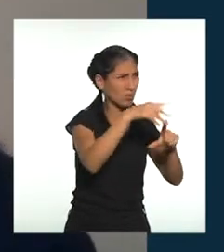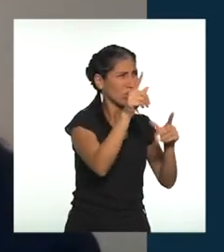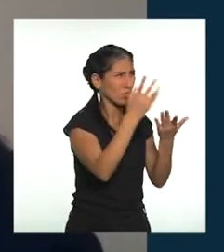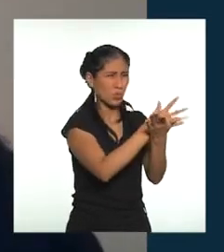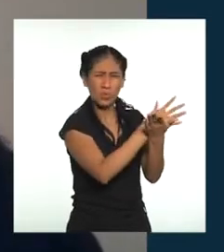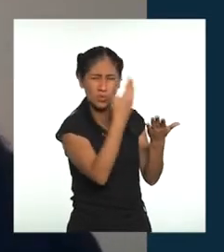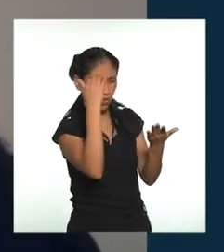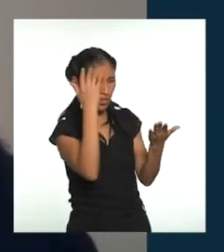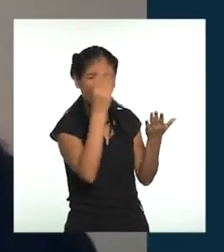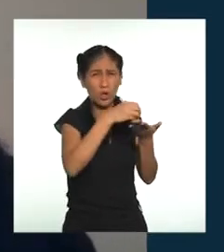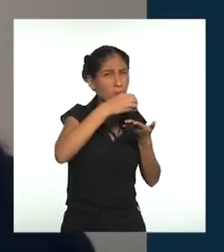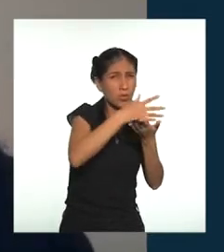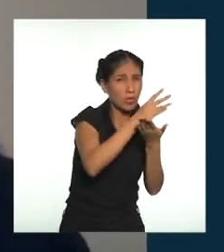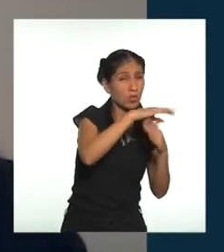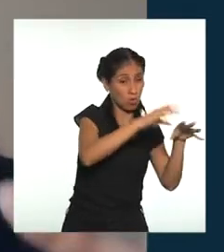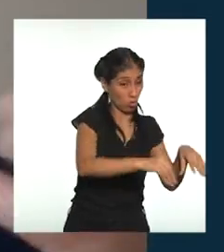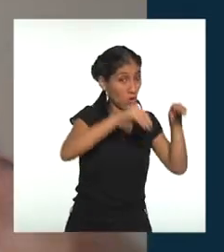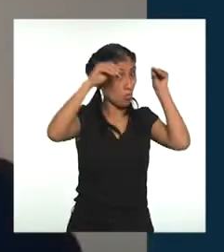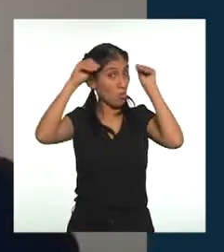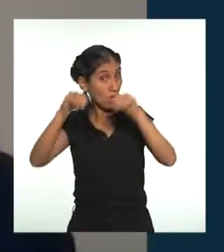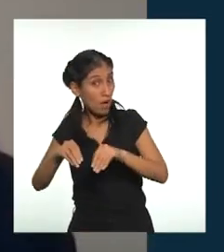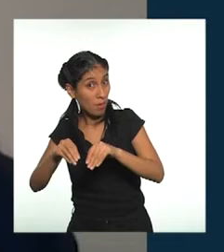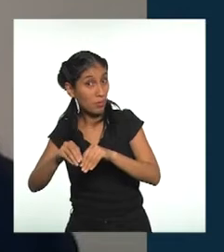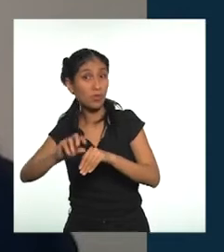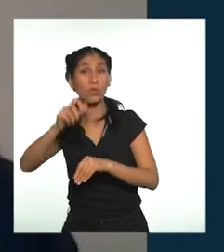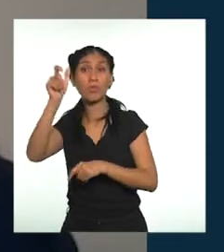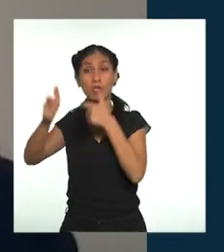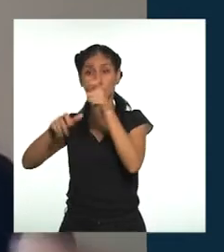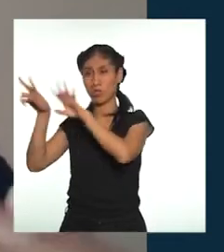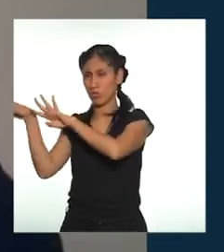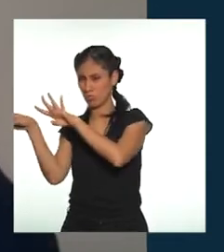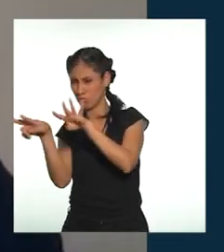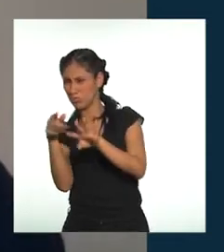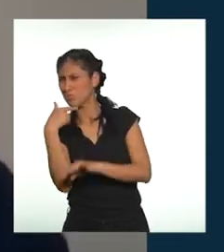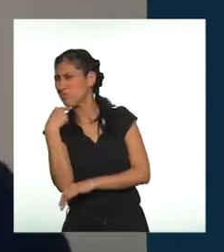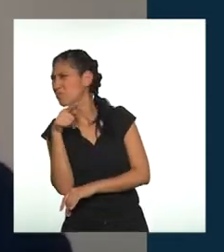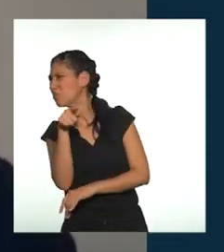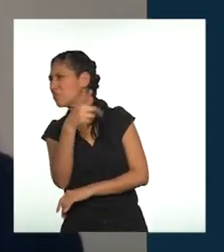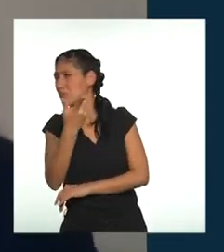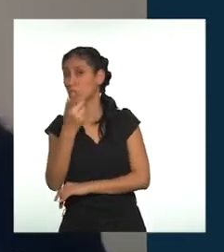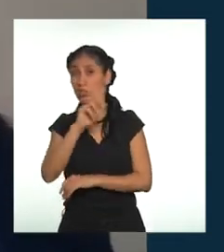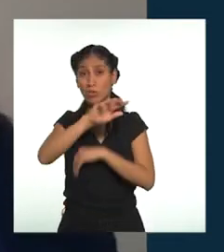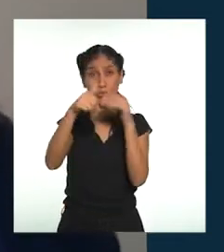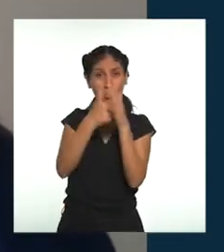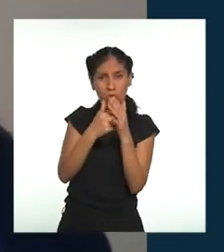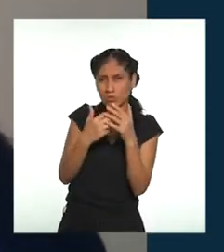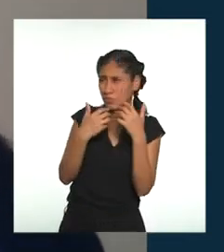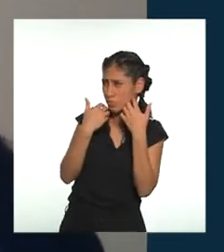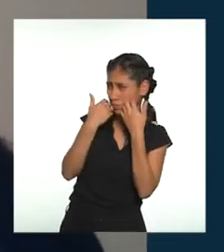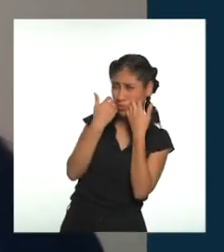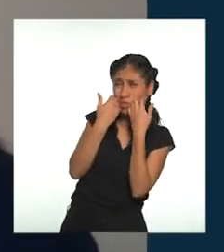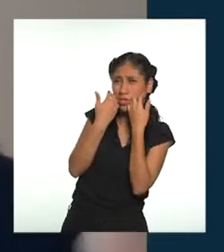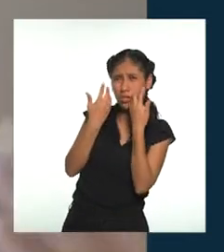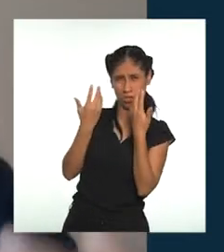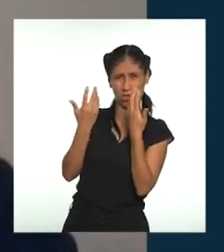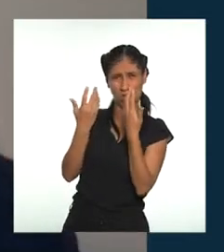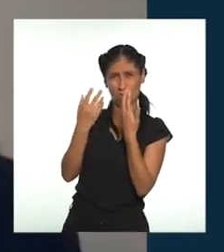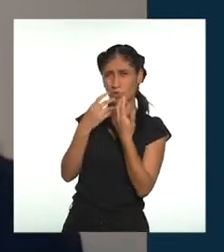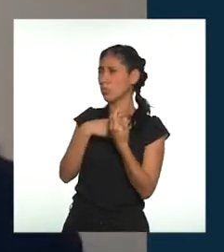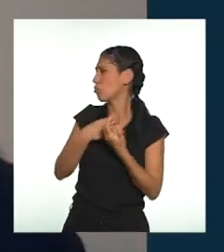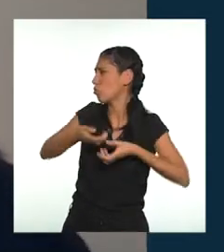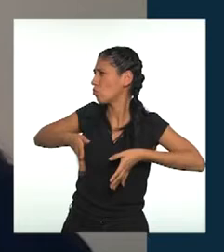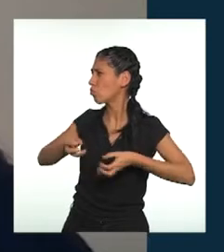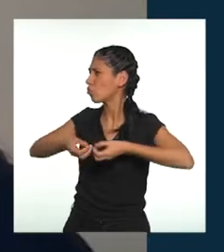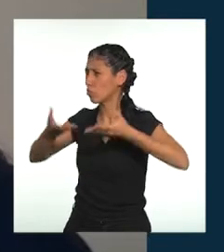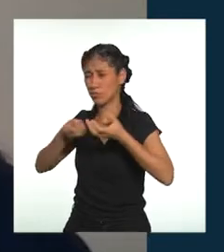Huancayo o Trujillo, siempre había esta forma de esconder y de tener miedo de decir cuáles eran